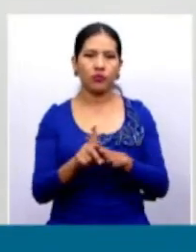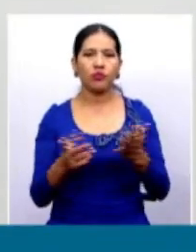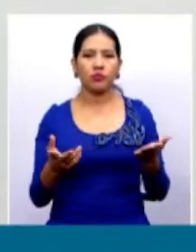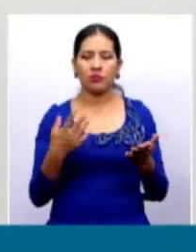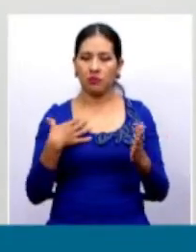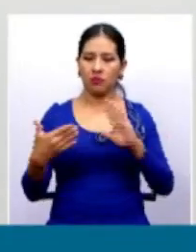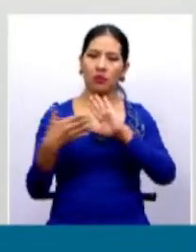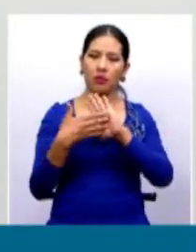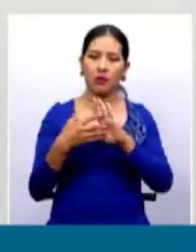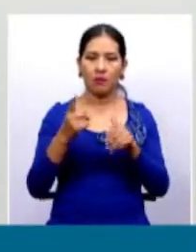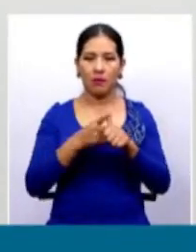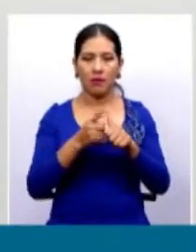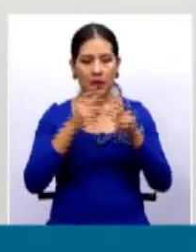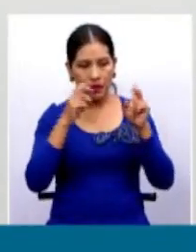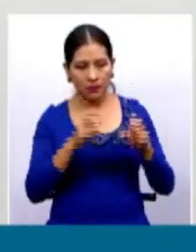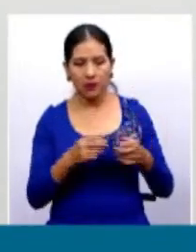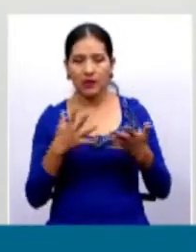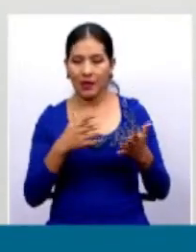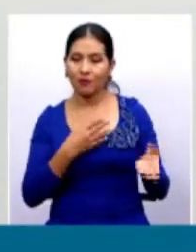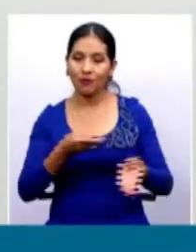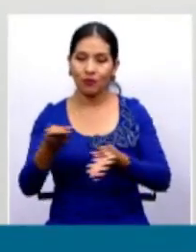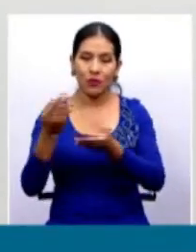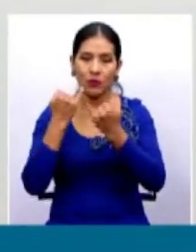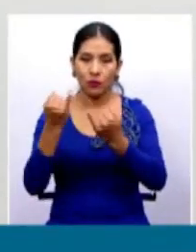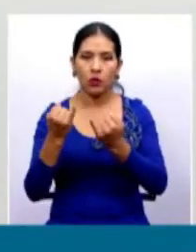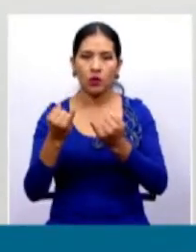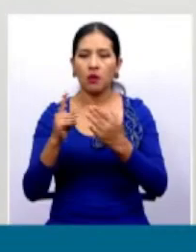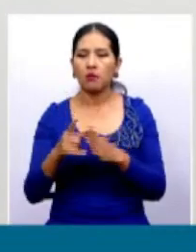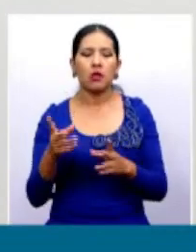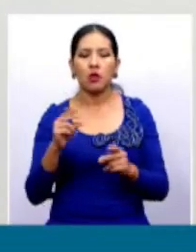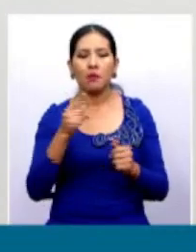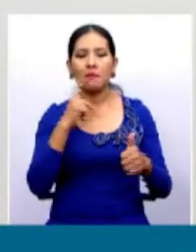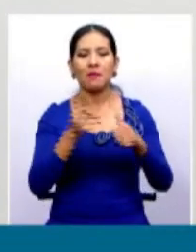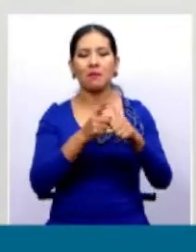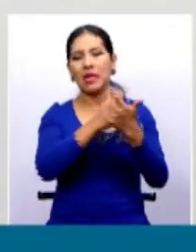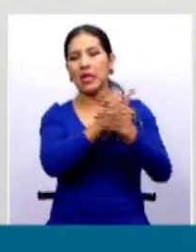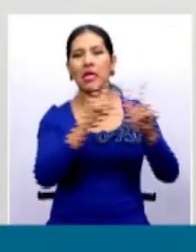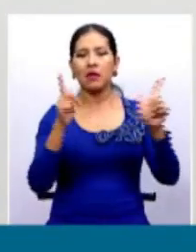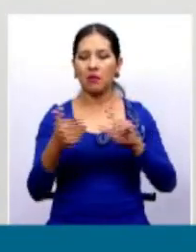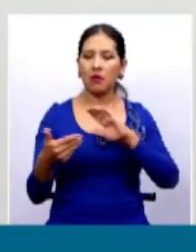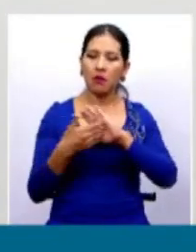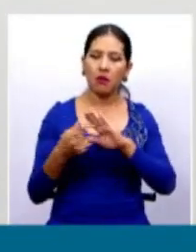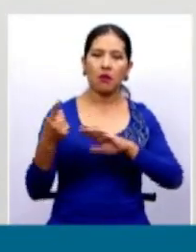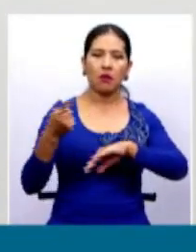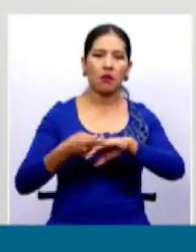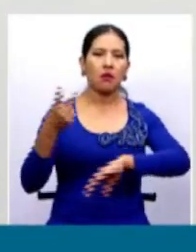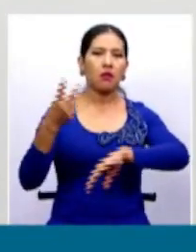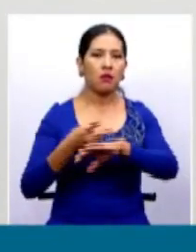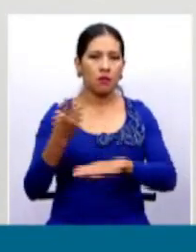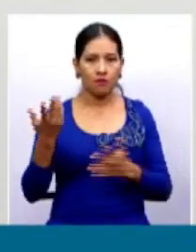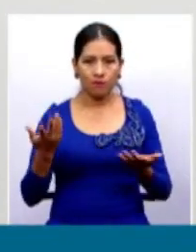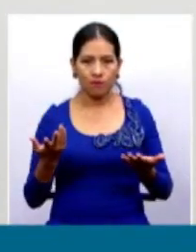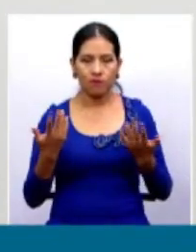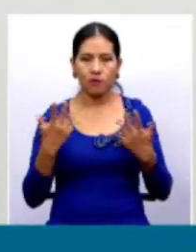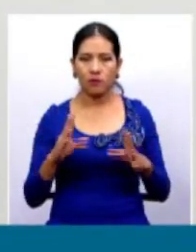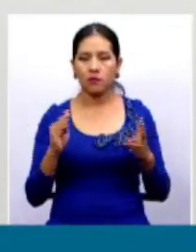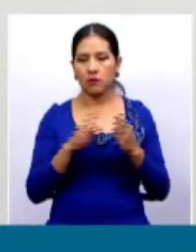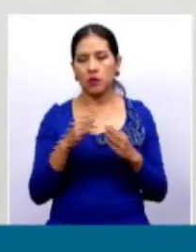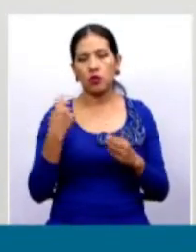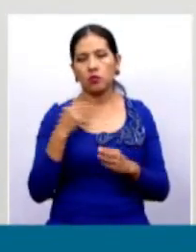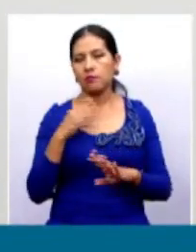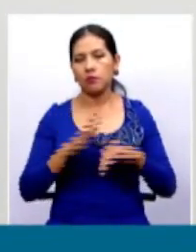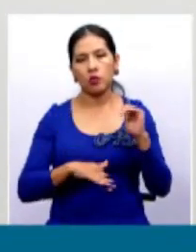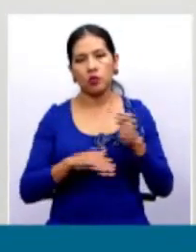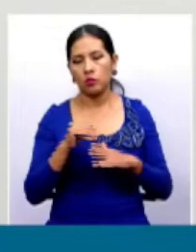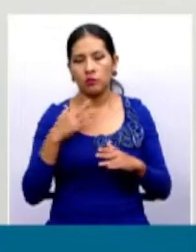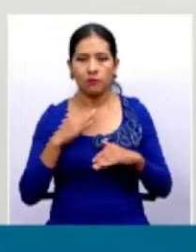dicen diálogo diálogo previa Liberación entonces hemos preferido también dejarlo por qué porque ellos son los que han